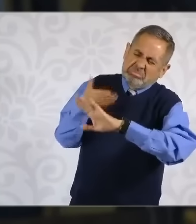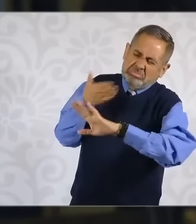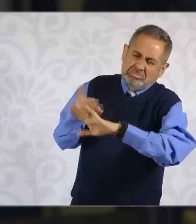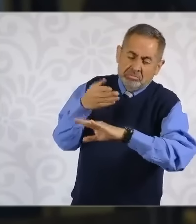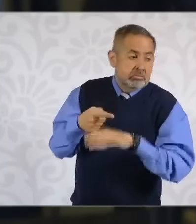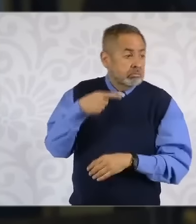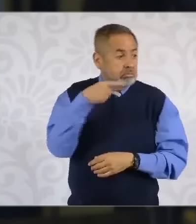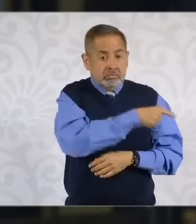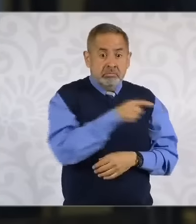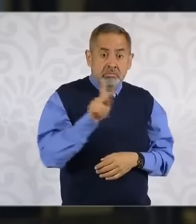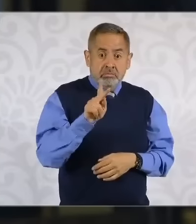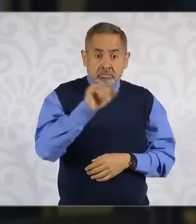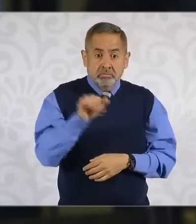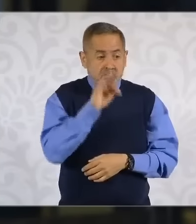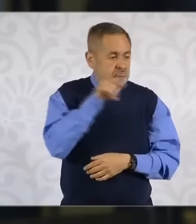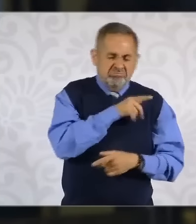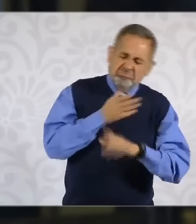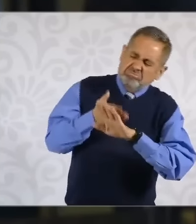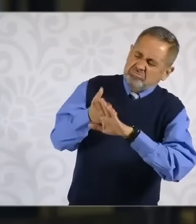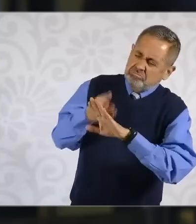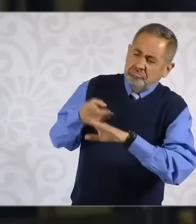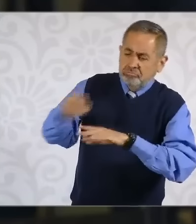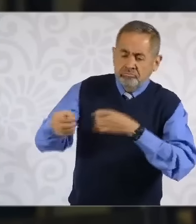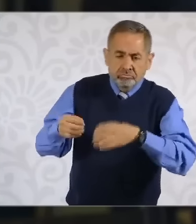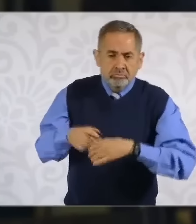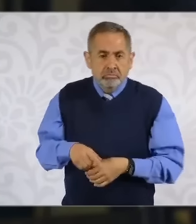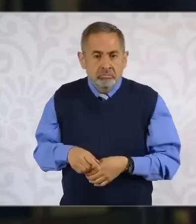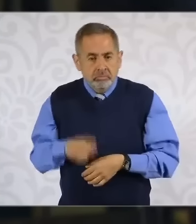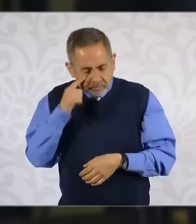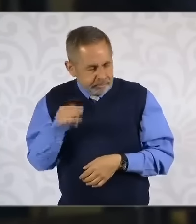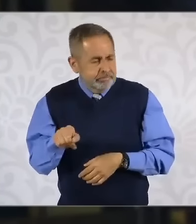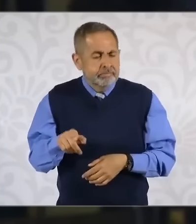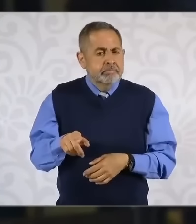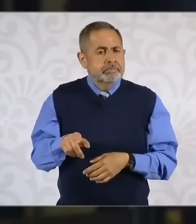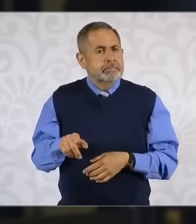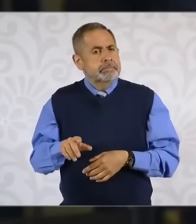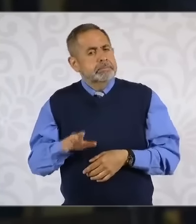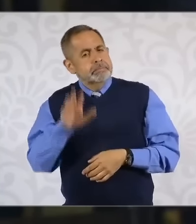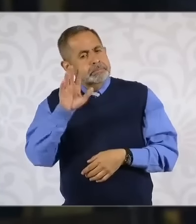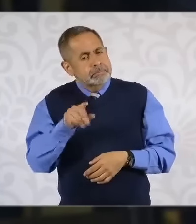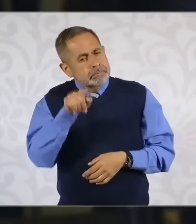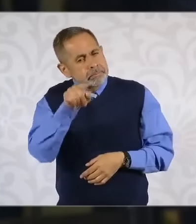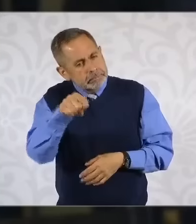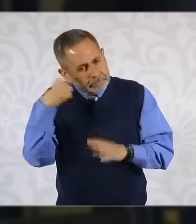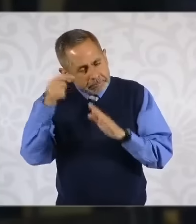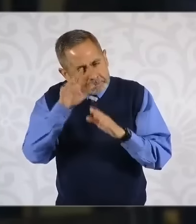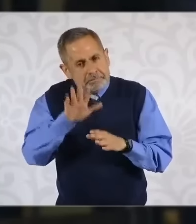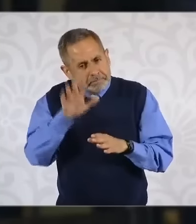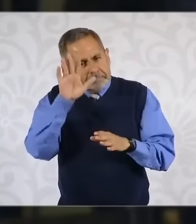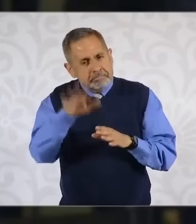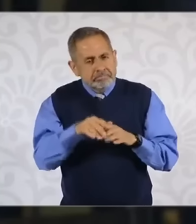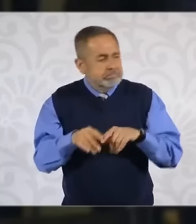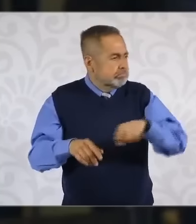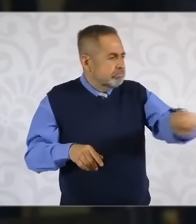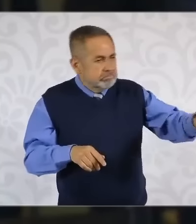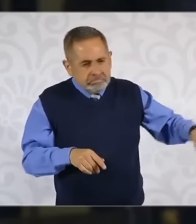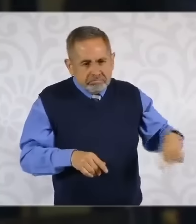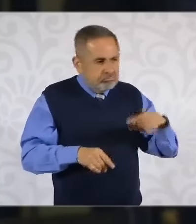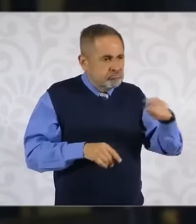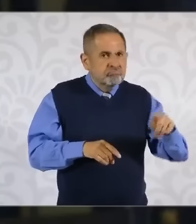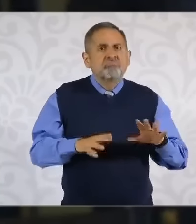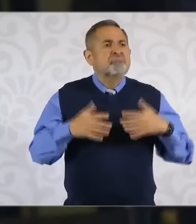Poder Judicial y suben el video donde se podría interpretar como que están amedrentando o que entiendan los demás